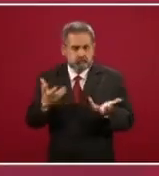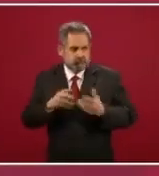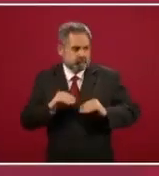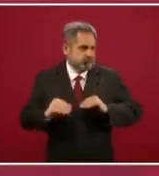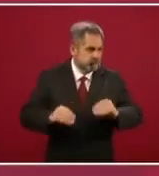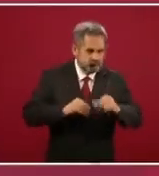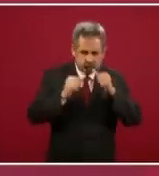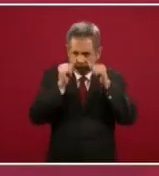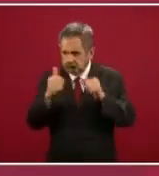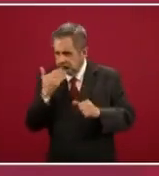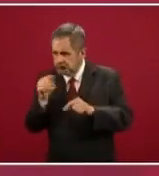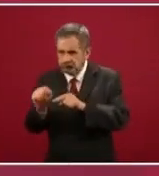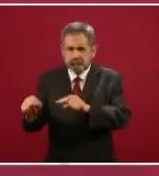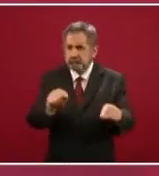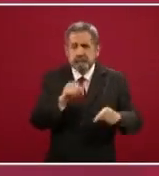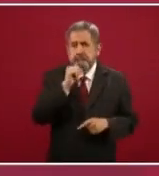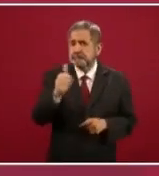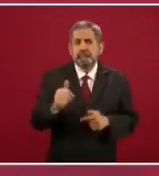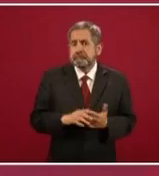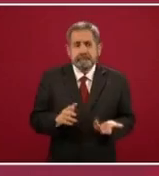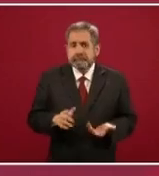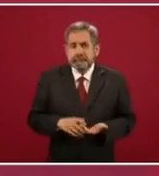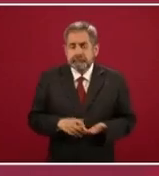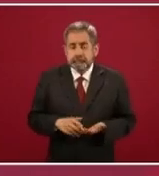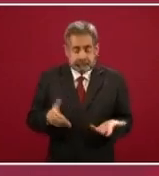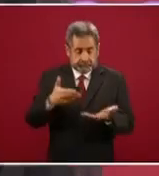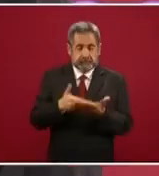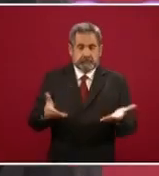para atender las necesidades del pueblo,